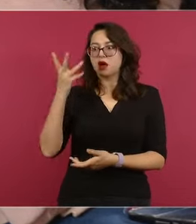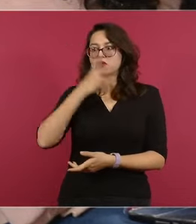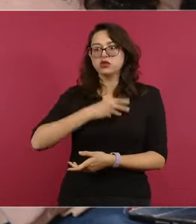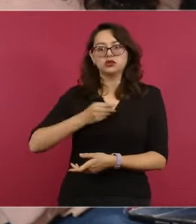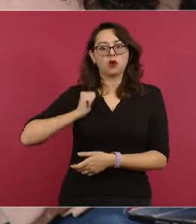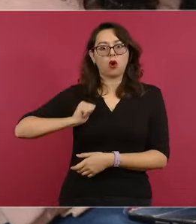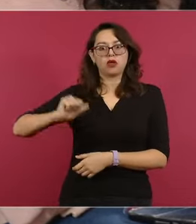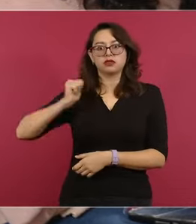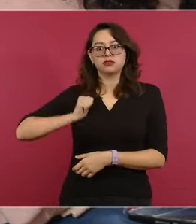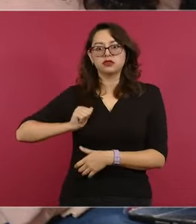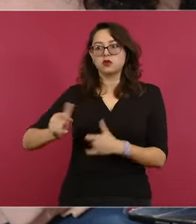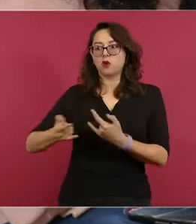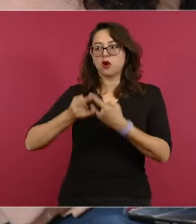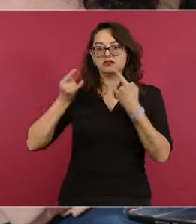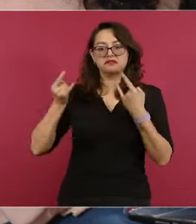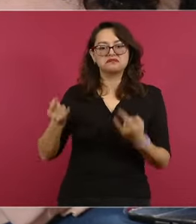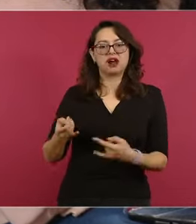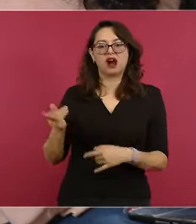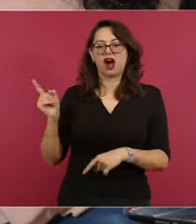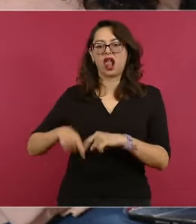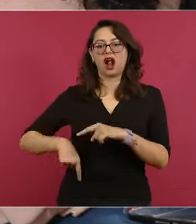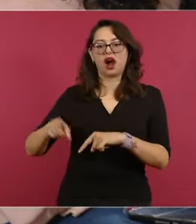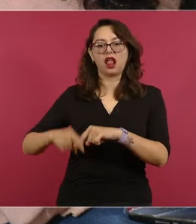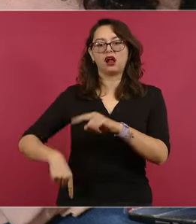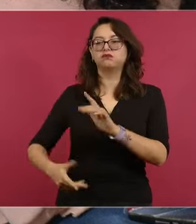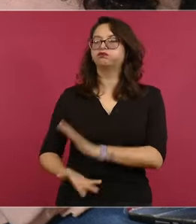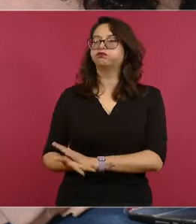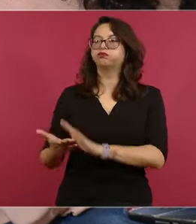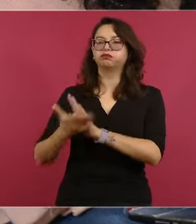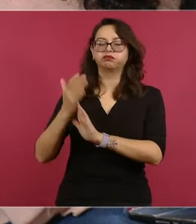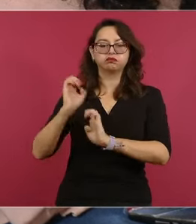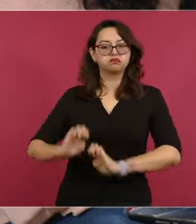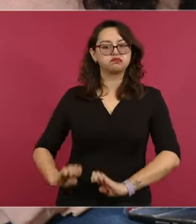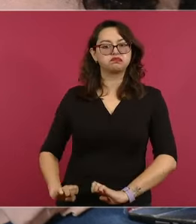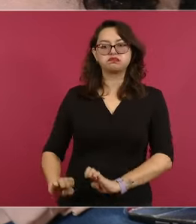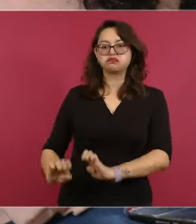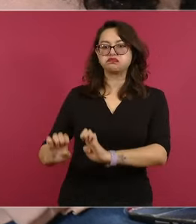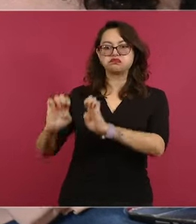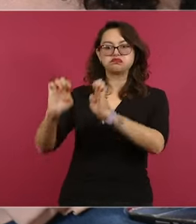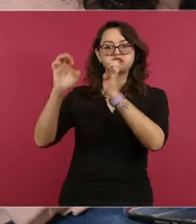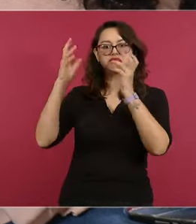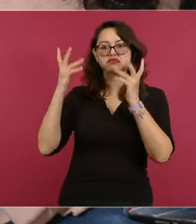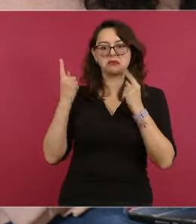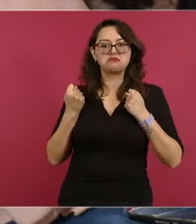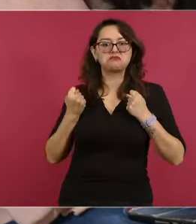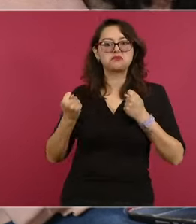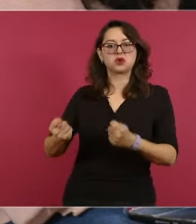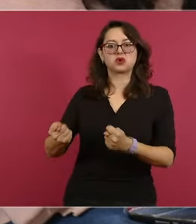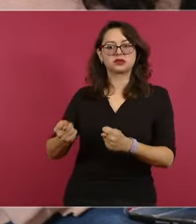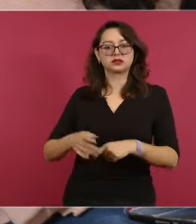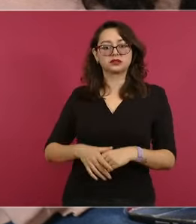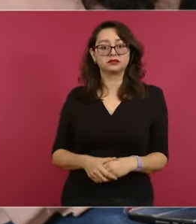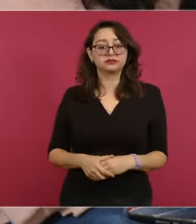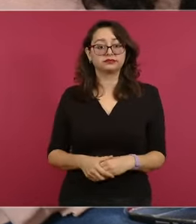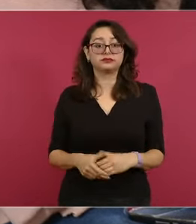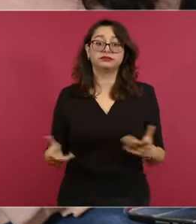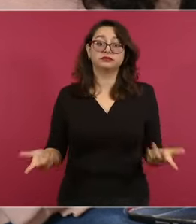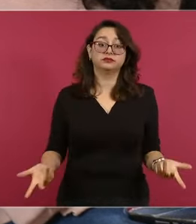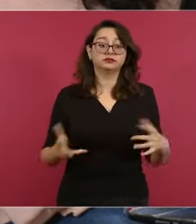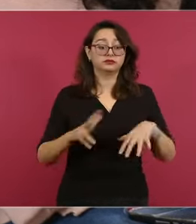edificios, pero estamos por perder una de las playas más emblemáticas, que es